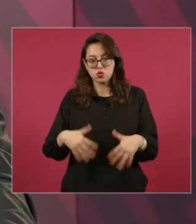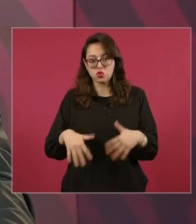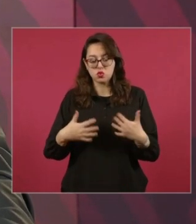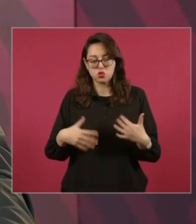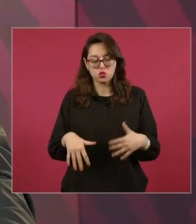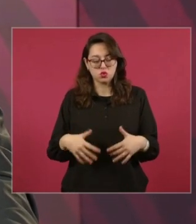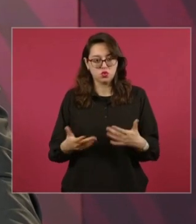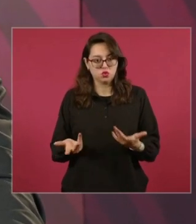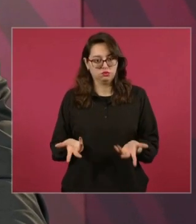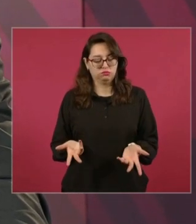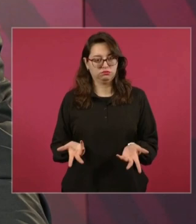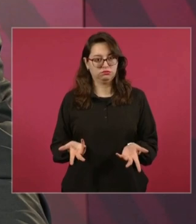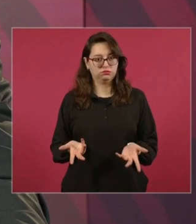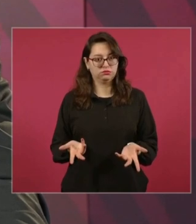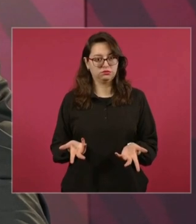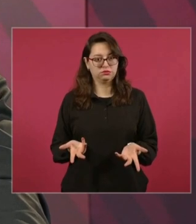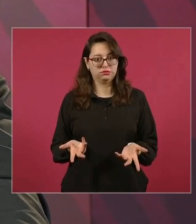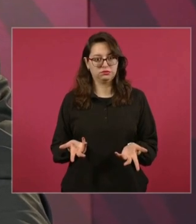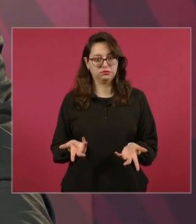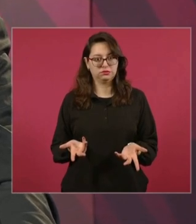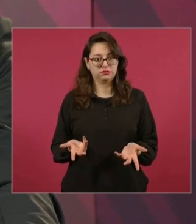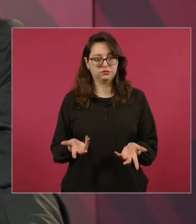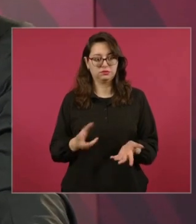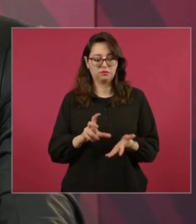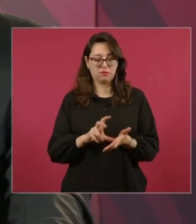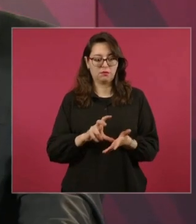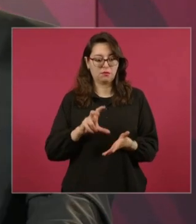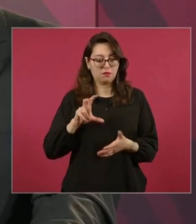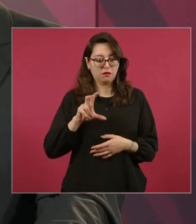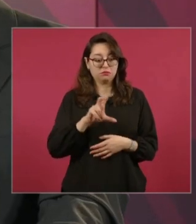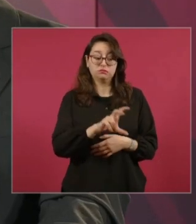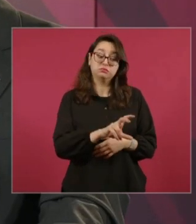que es mucho decir,